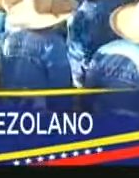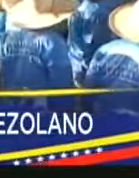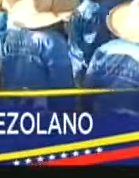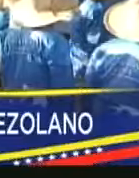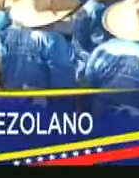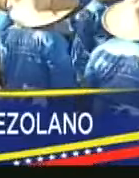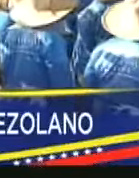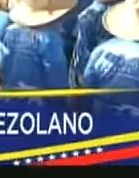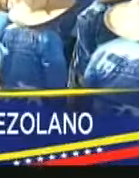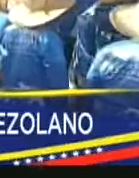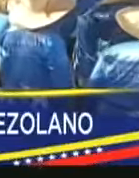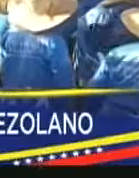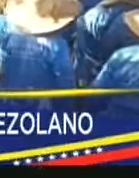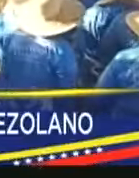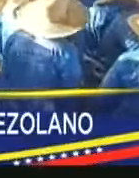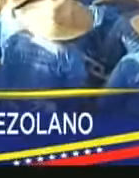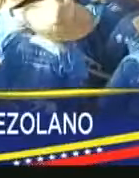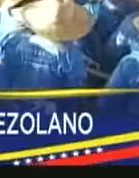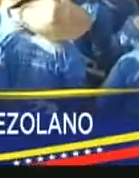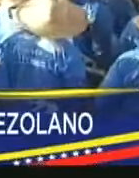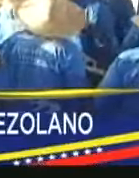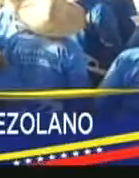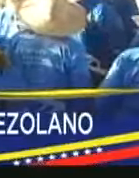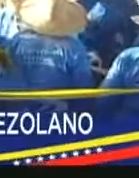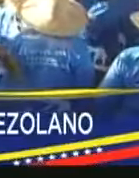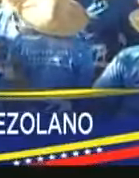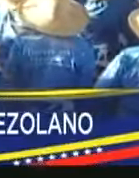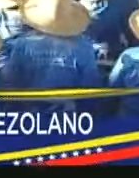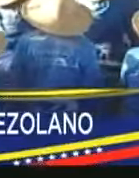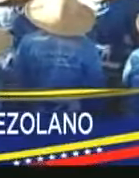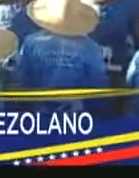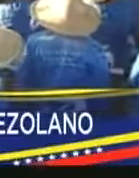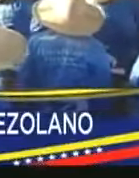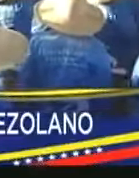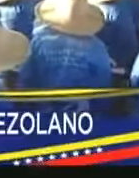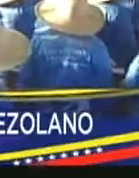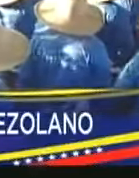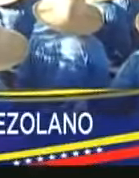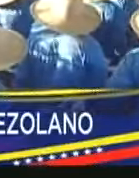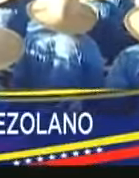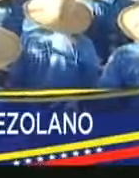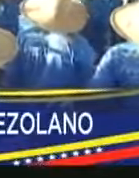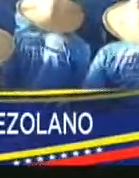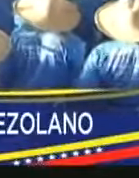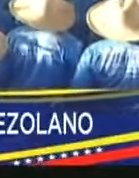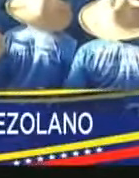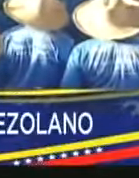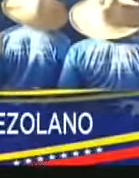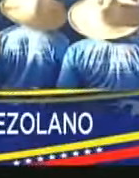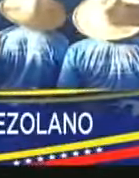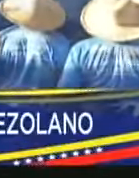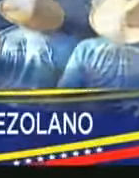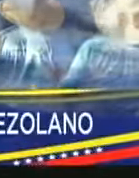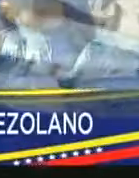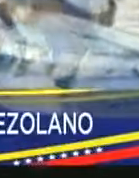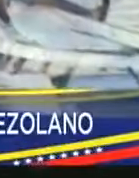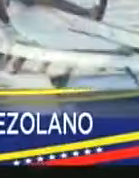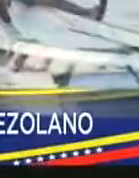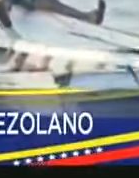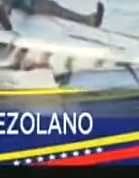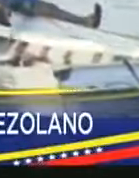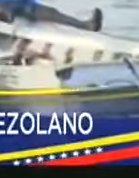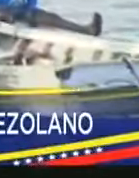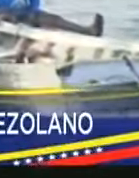y protección. Una de las políticas, ¿cuál es? Esa política de organización que son los COMPAS, los consejos de pescadores y acuicultores.